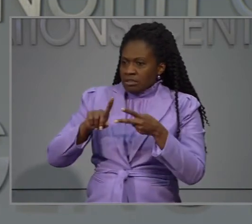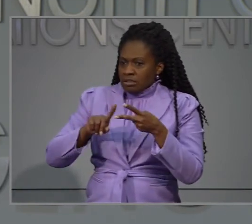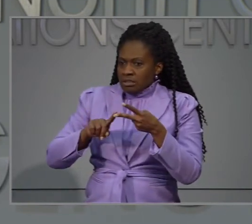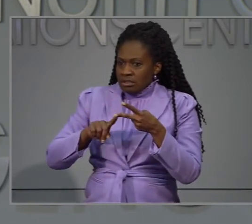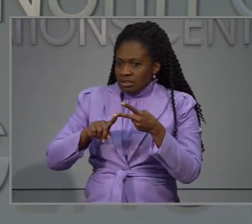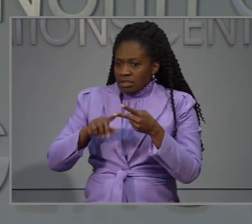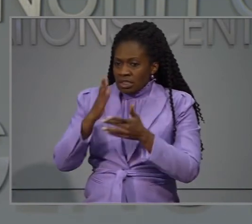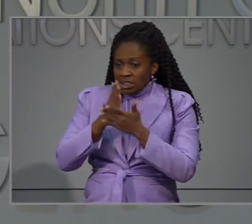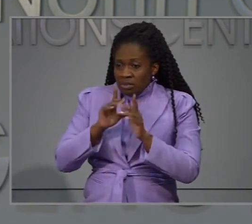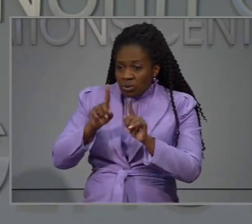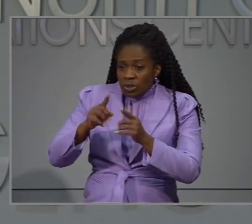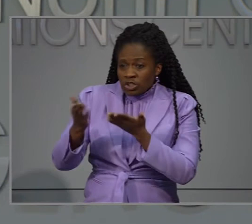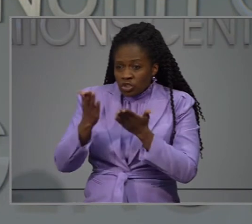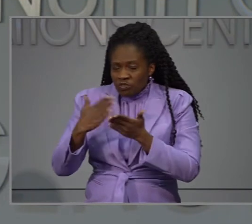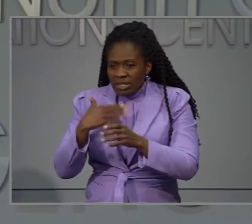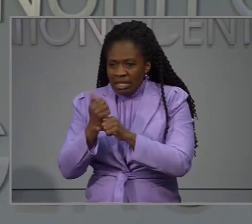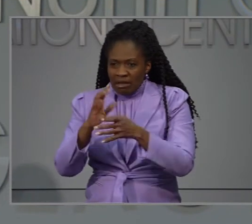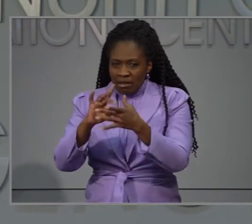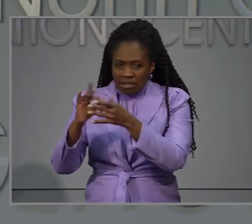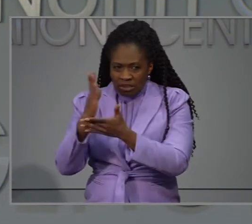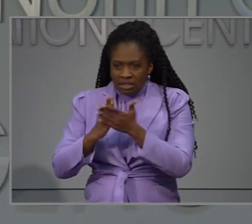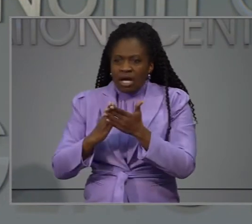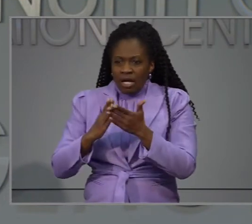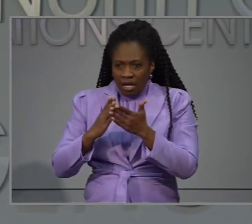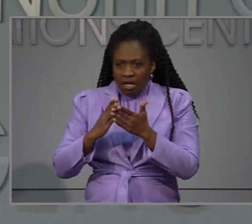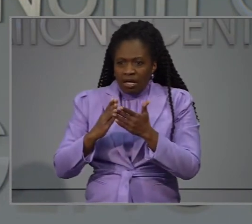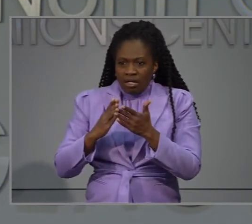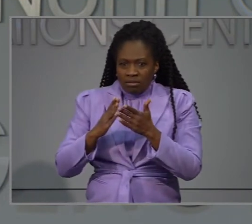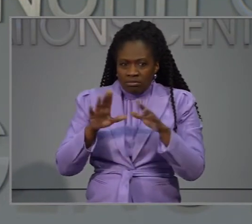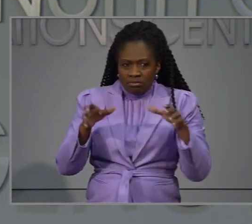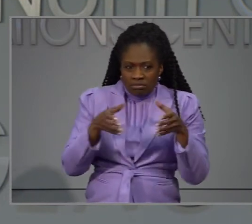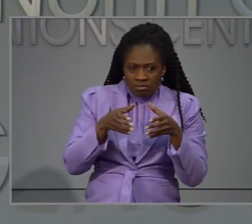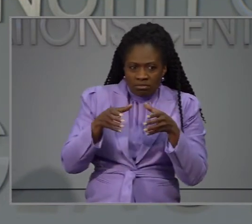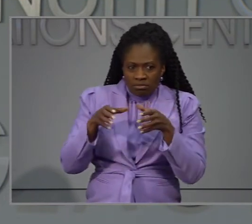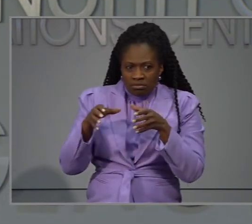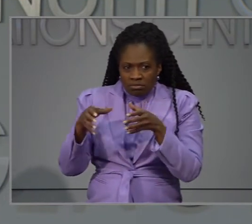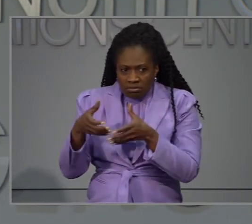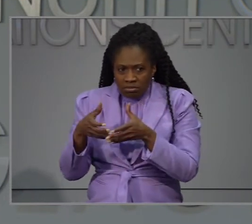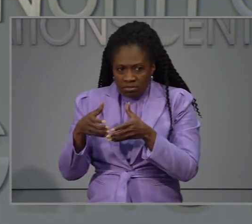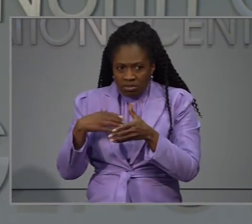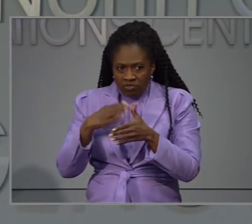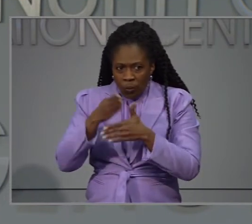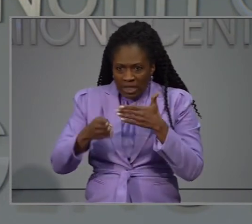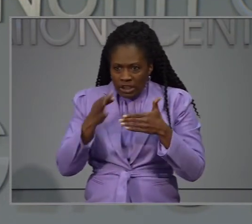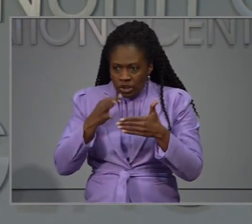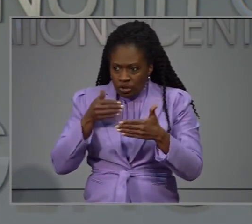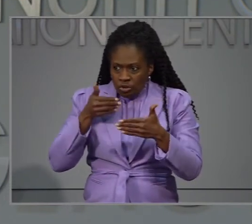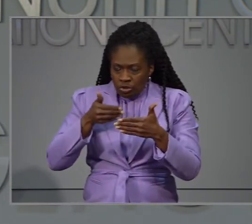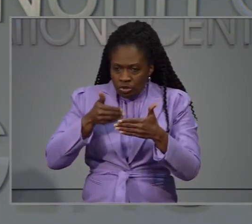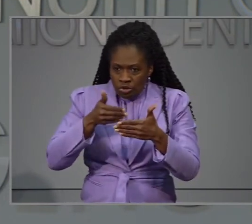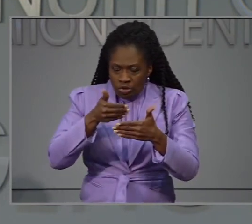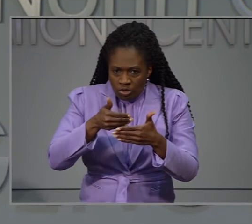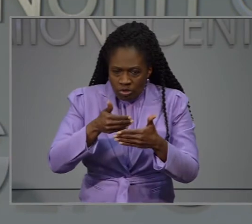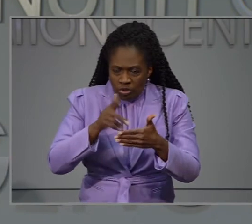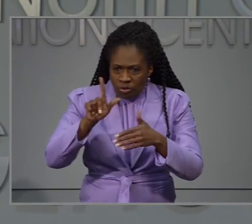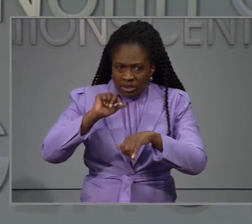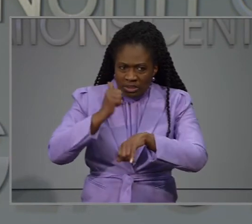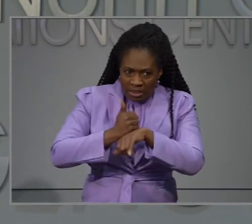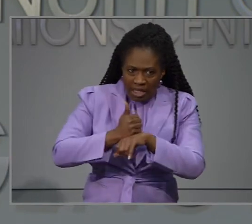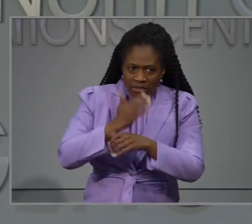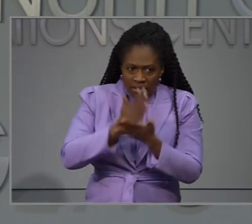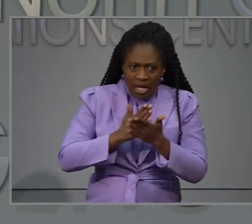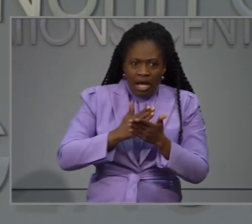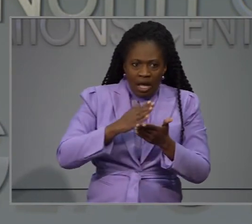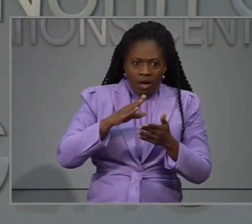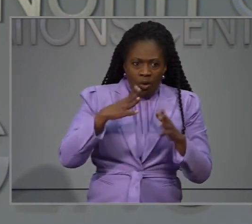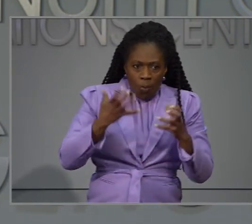lugar estamos recibiendo que algunas congregaciones de personas están siguiendo